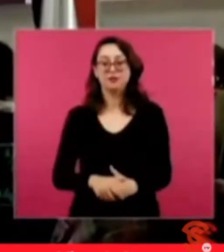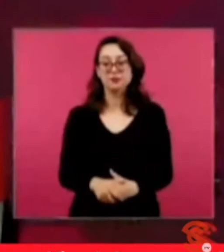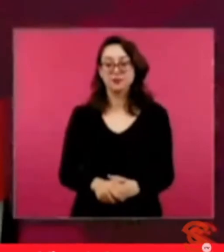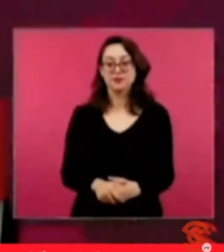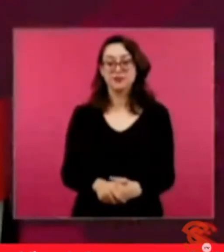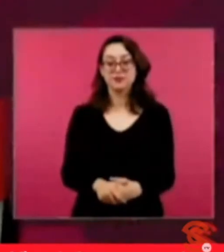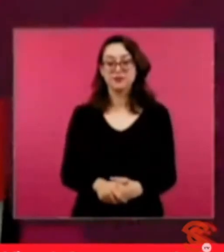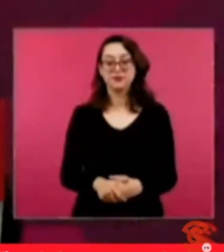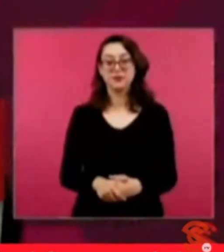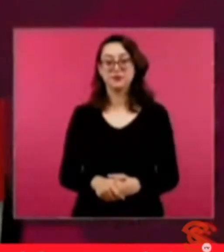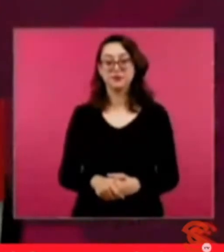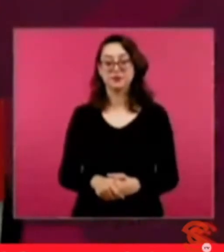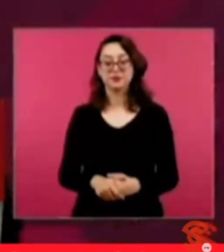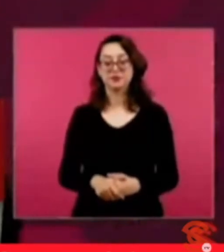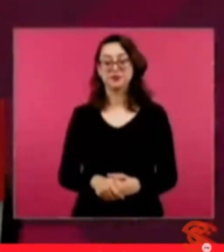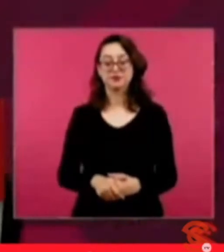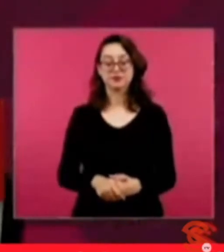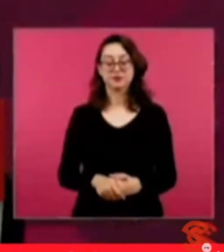que